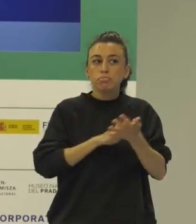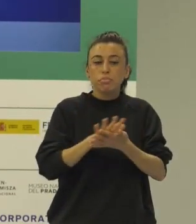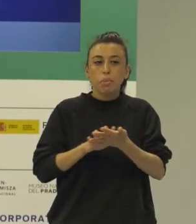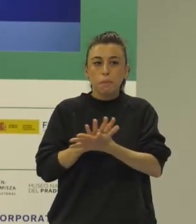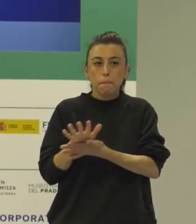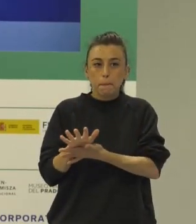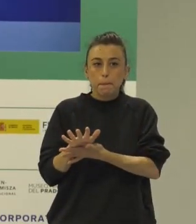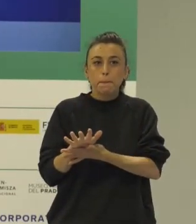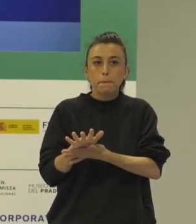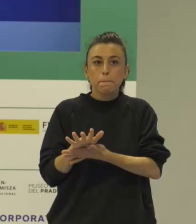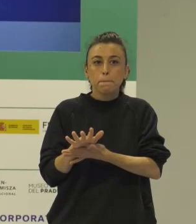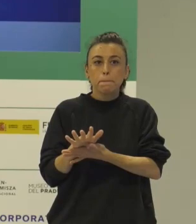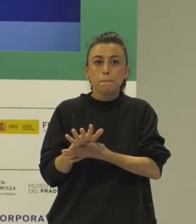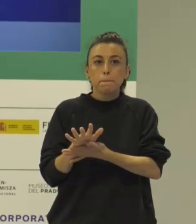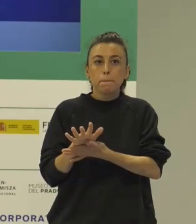Desde entonces